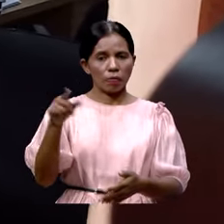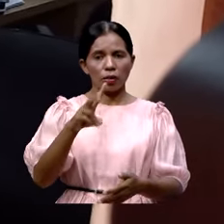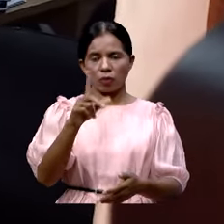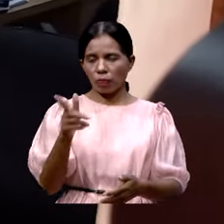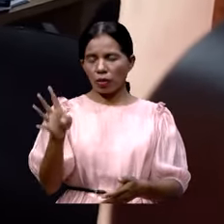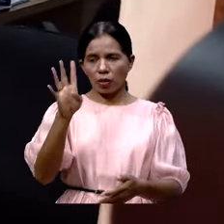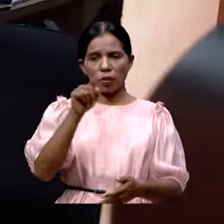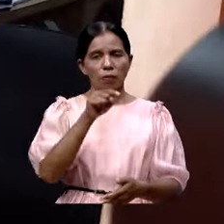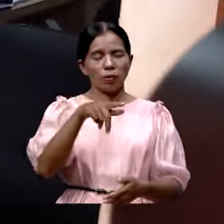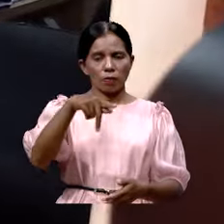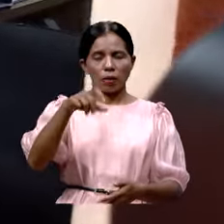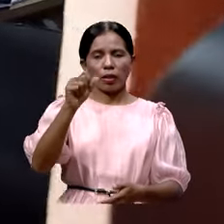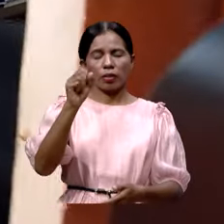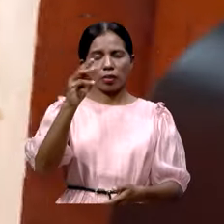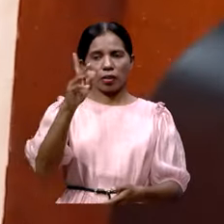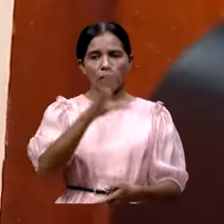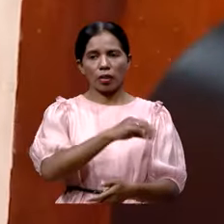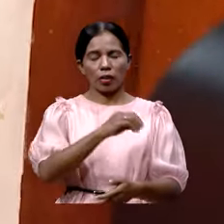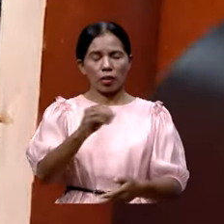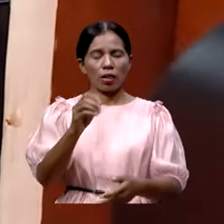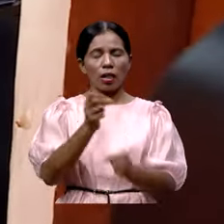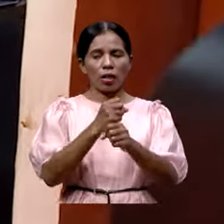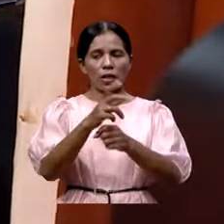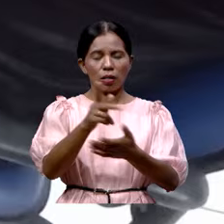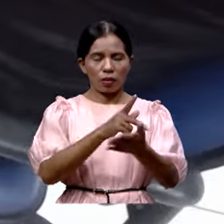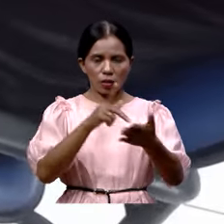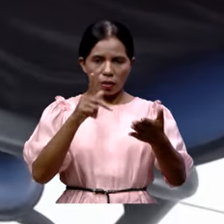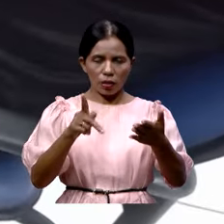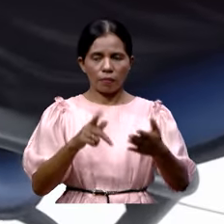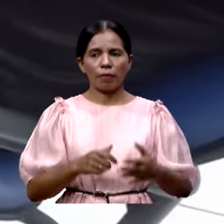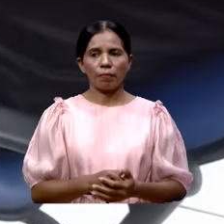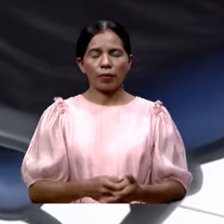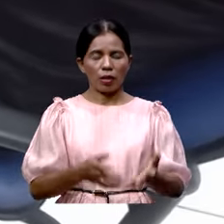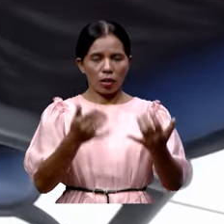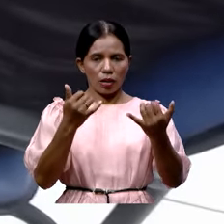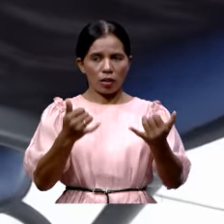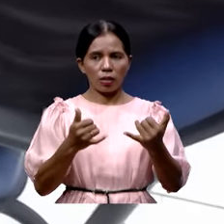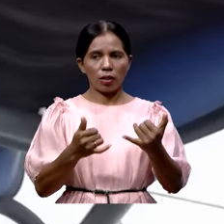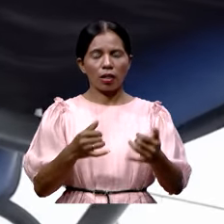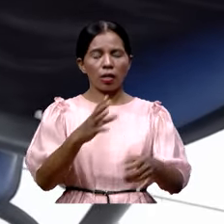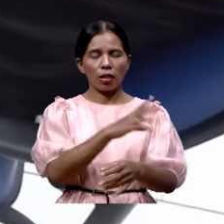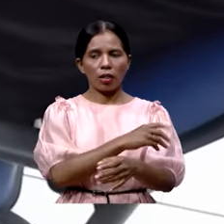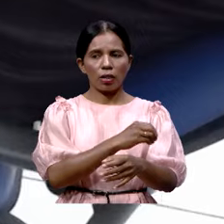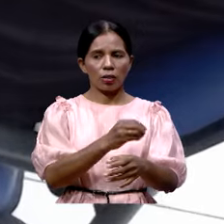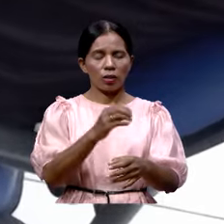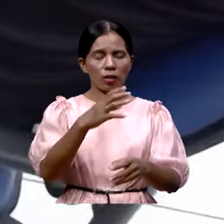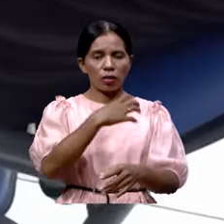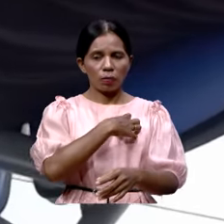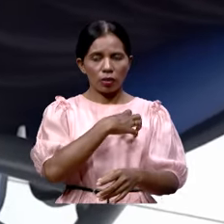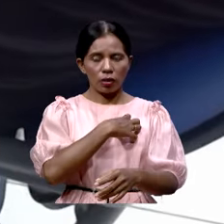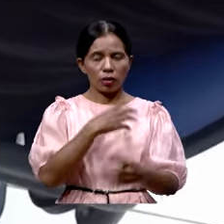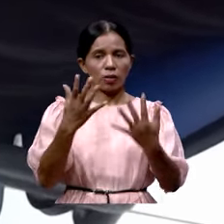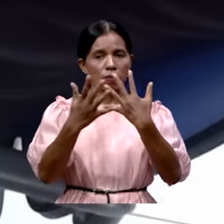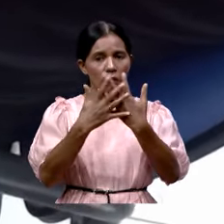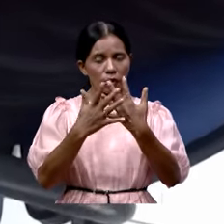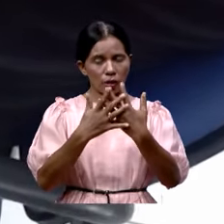singhat, pontu, PNC, tamba desconfia komete krimi furto agravado. Dadaun ne autor refere deteng hela ia sela komando PNTeli Municipio